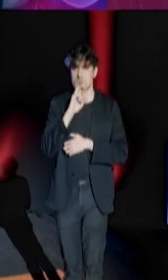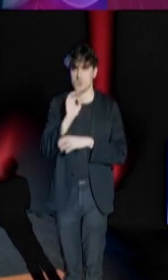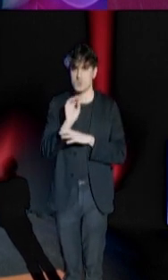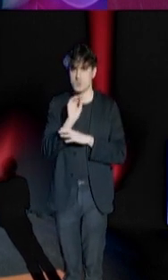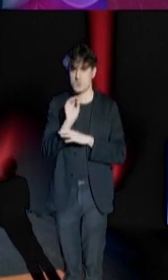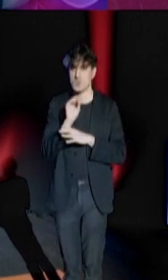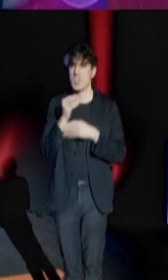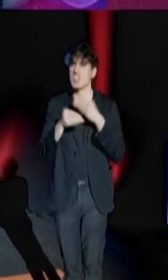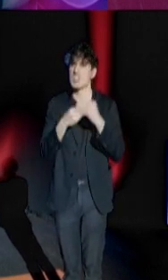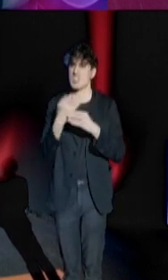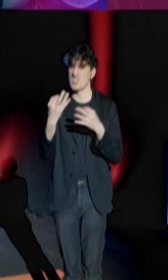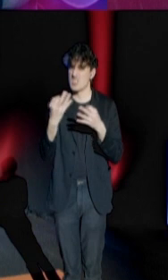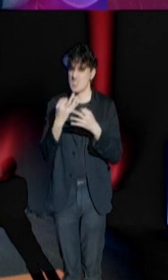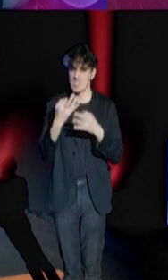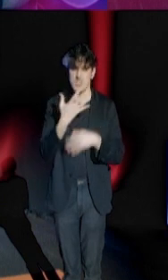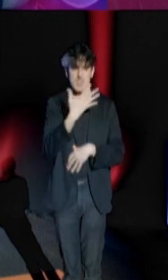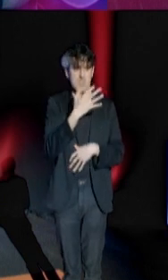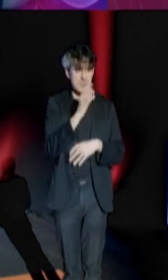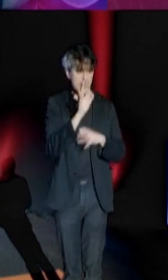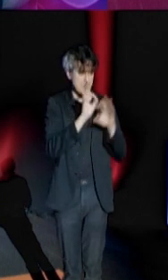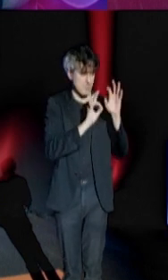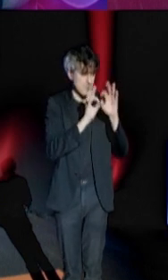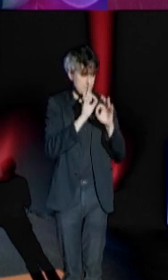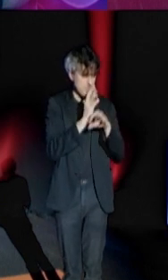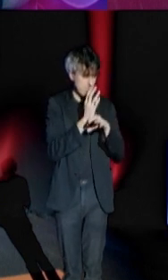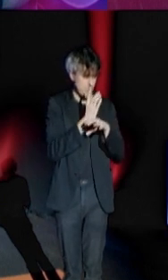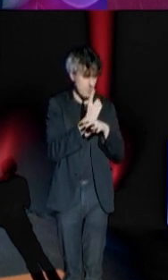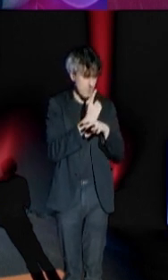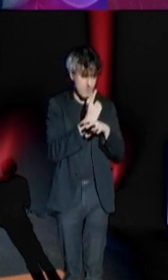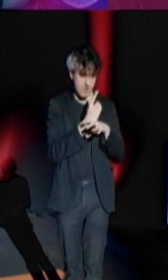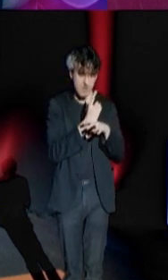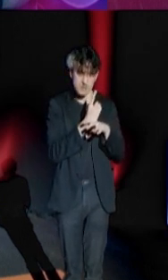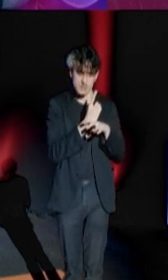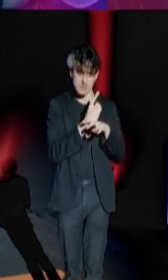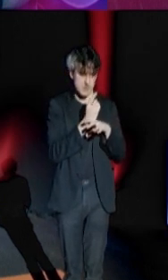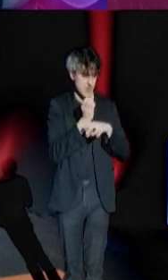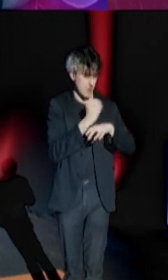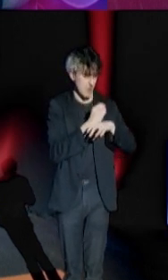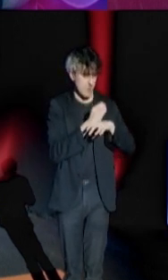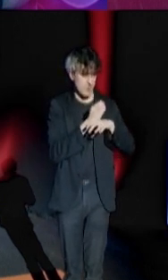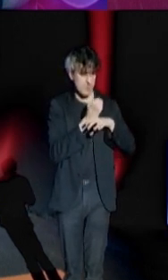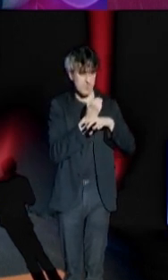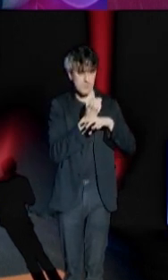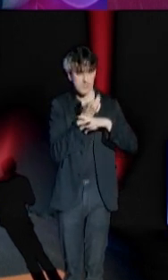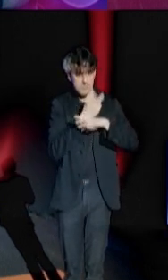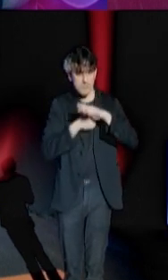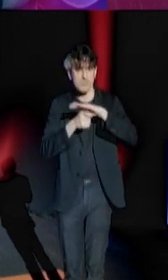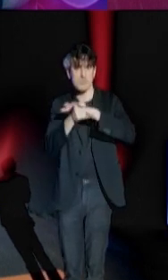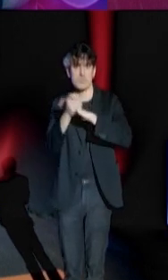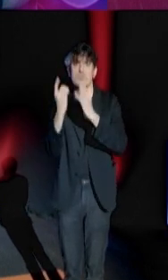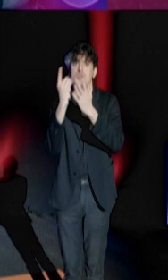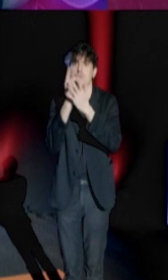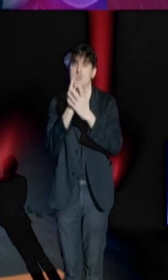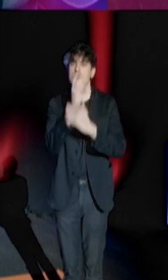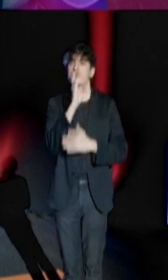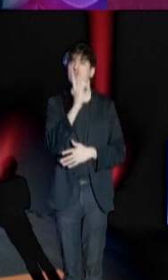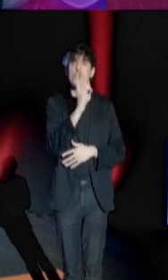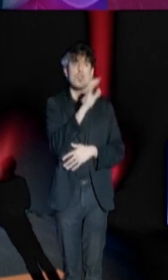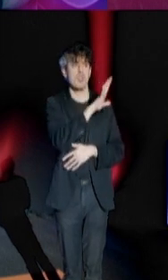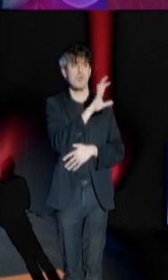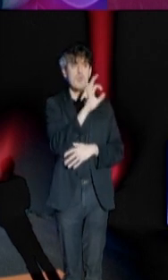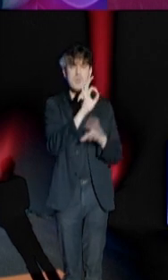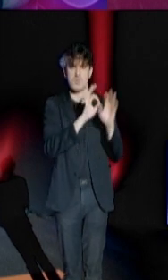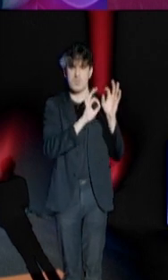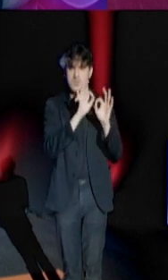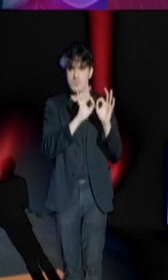reinvertir solo el 50% de las horas que hemos podido ahorrar solo el 50 en el entorno productivo